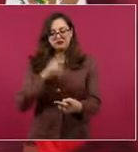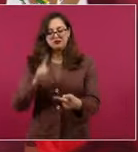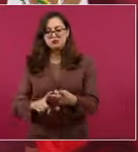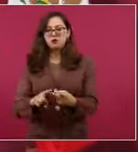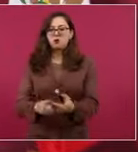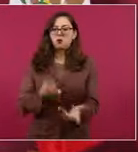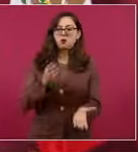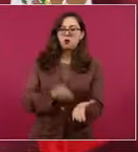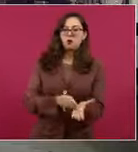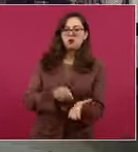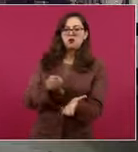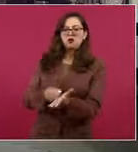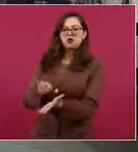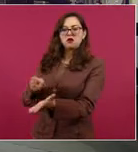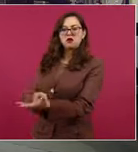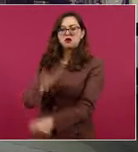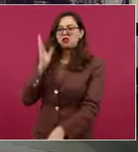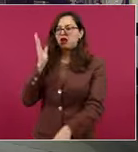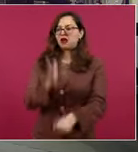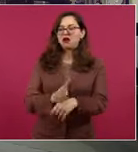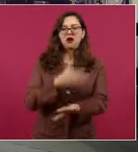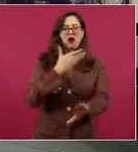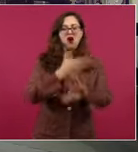políticas medievales